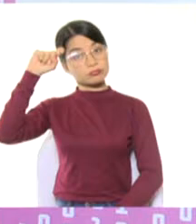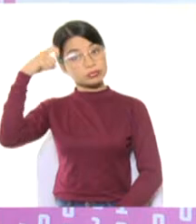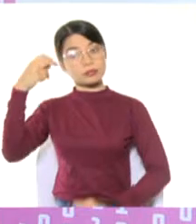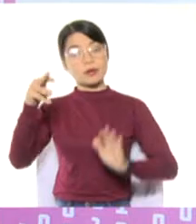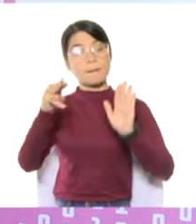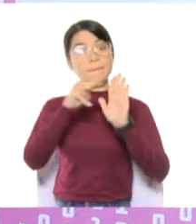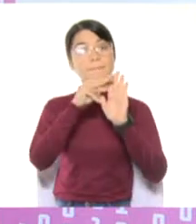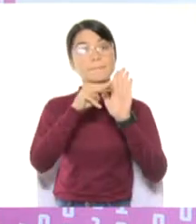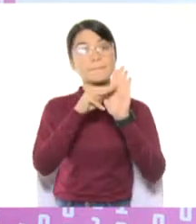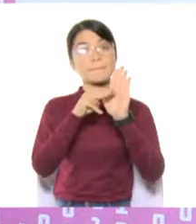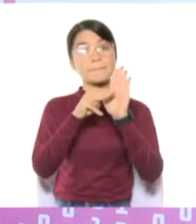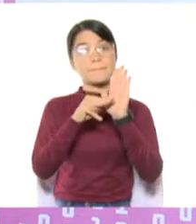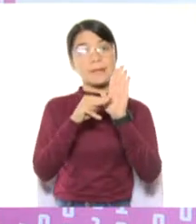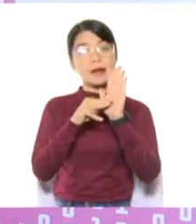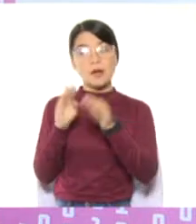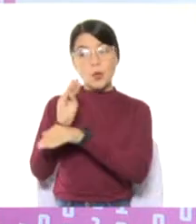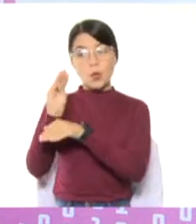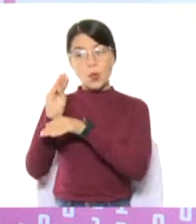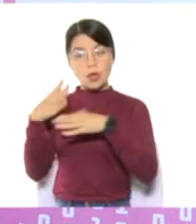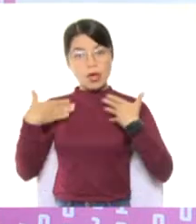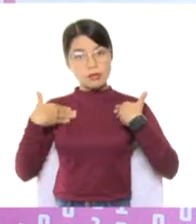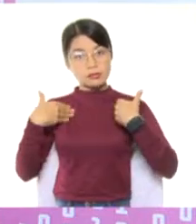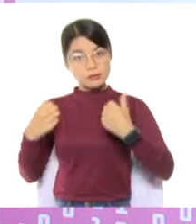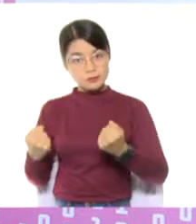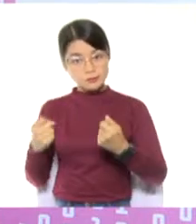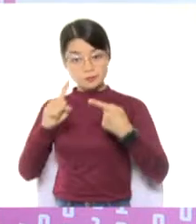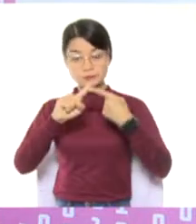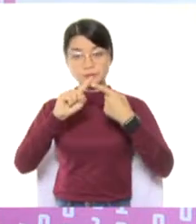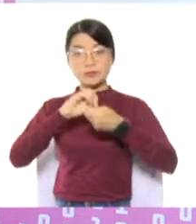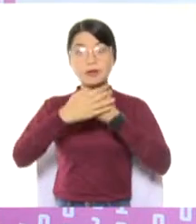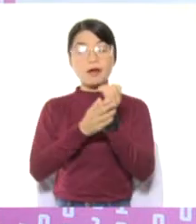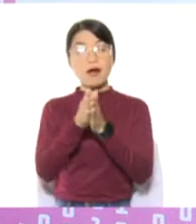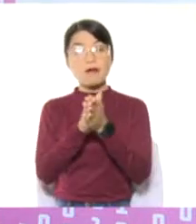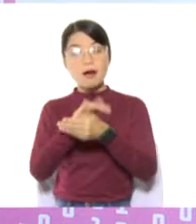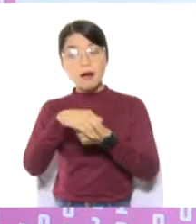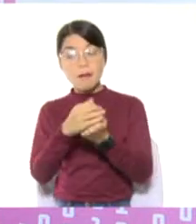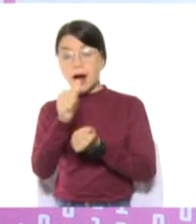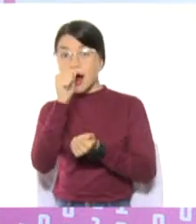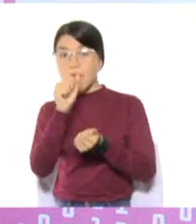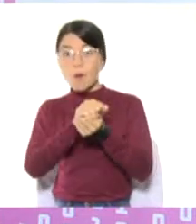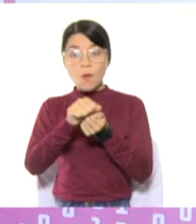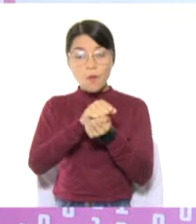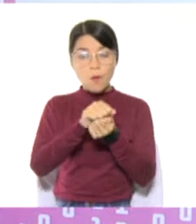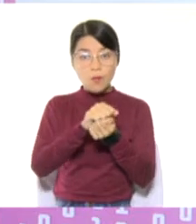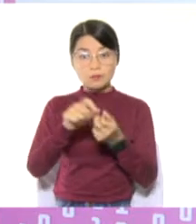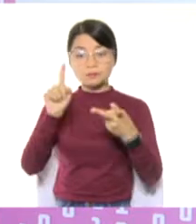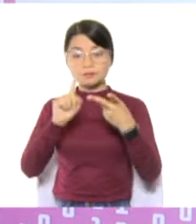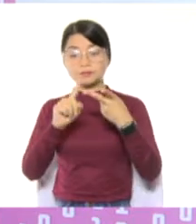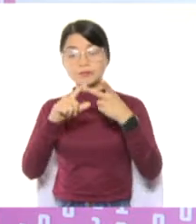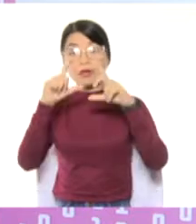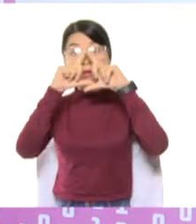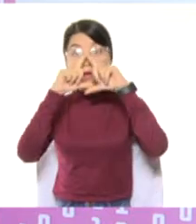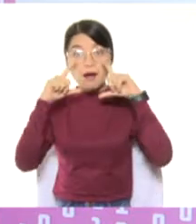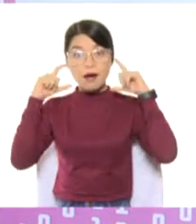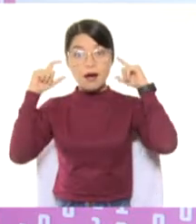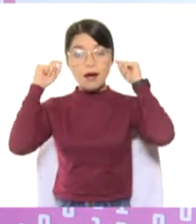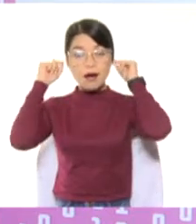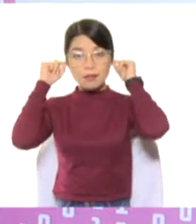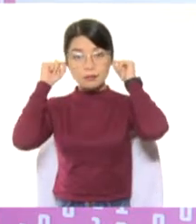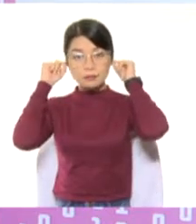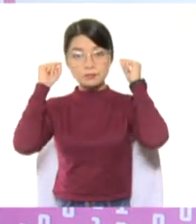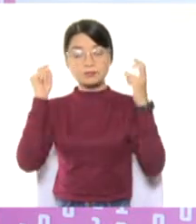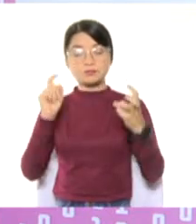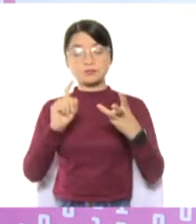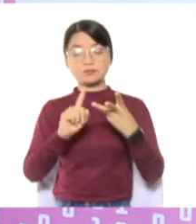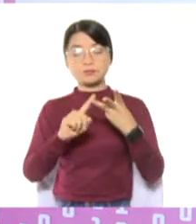de bioseguridad. El lavado frecuentemente de nuestras manos con agua y jabón. El uso correcto del tapabocas o mascarilla